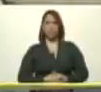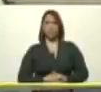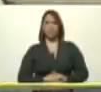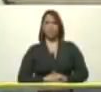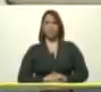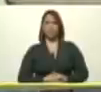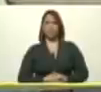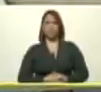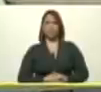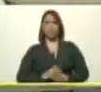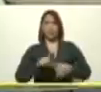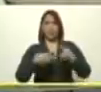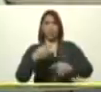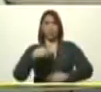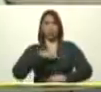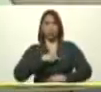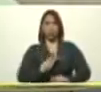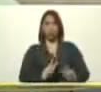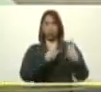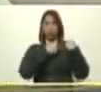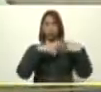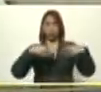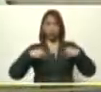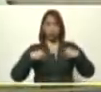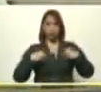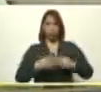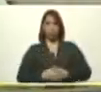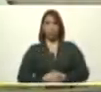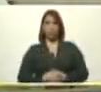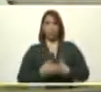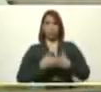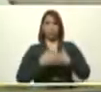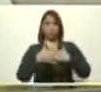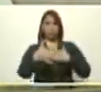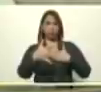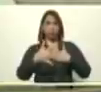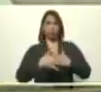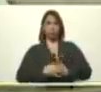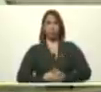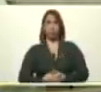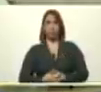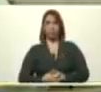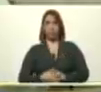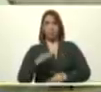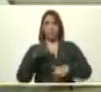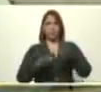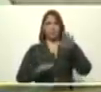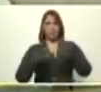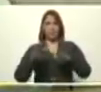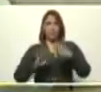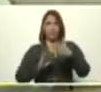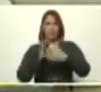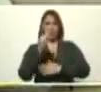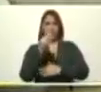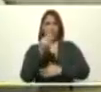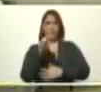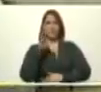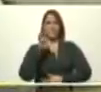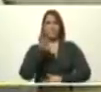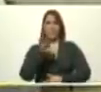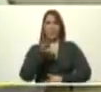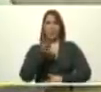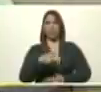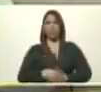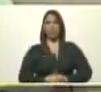y luego no nos correspondió al pasar del tiempo al regularizarse la fundación de la república 27